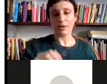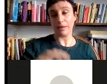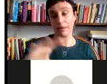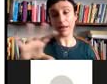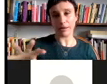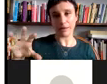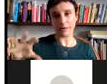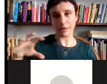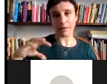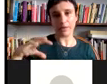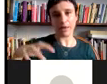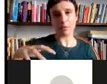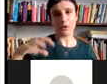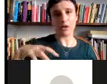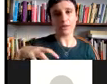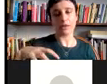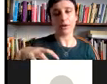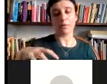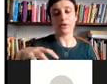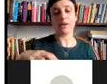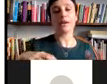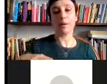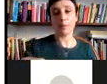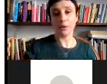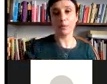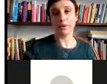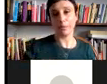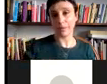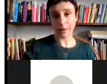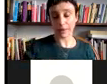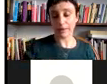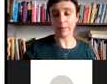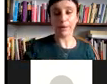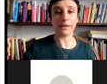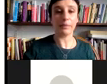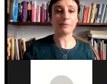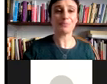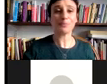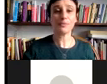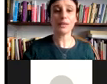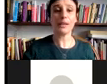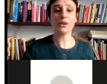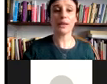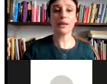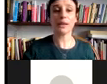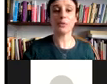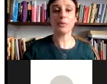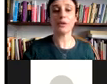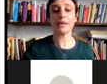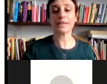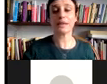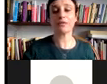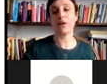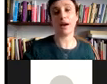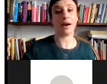cambió, realmente era muy localizado acá en Buenos Aires, cambió dada la pandemia, y lo que tuvimos